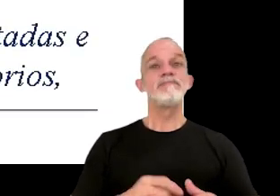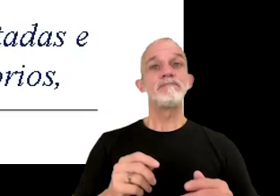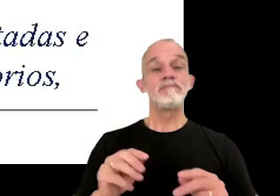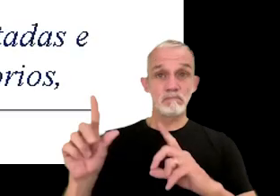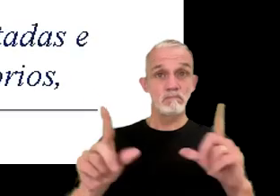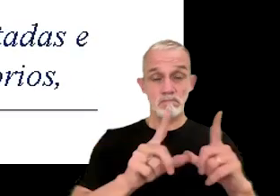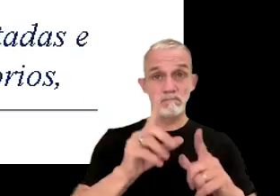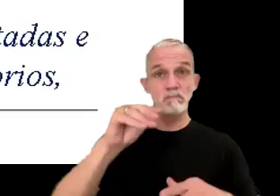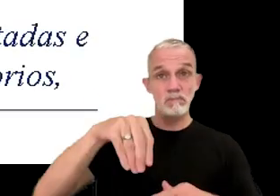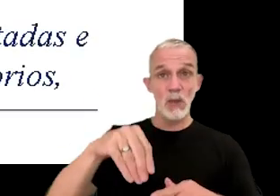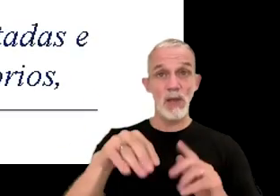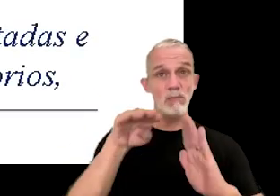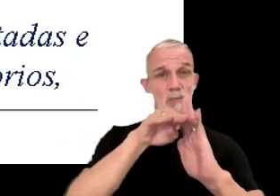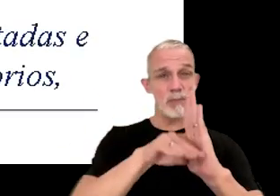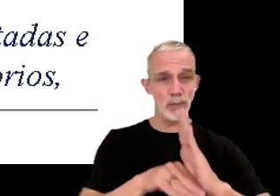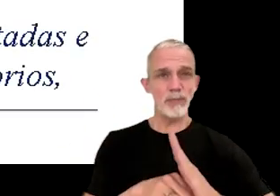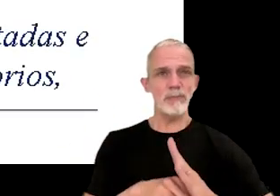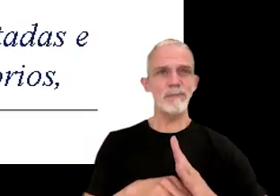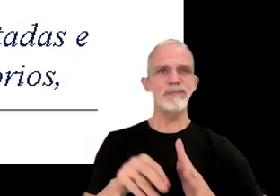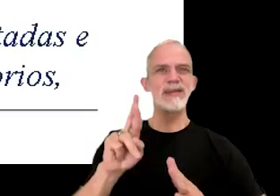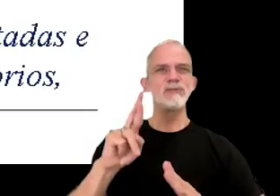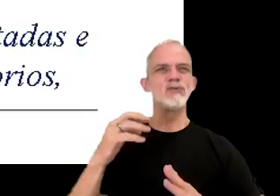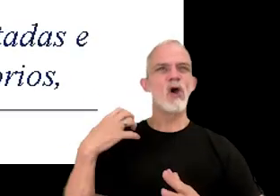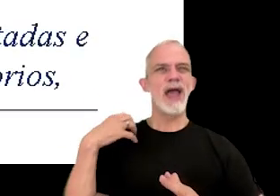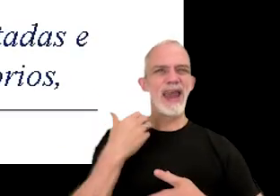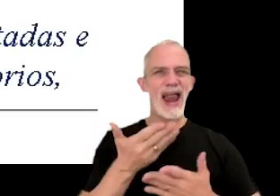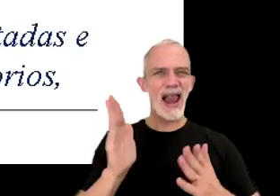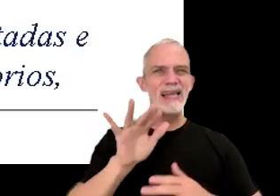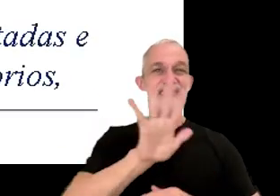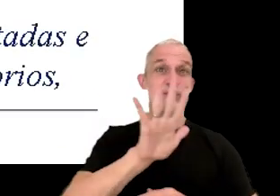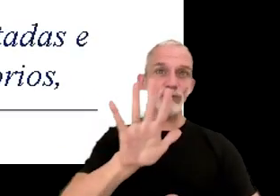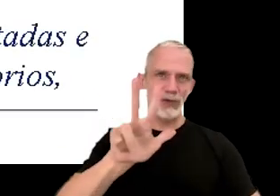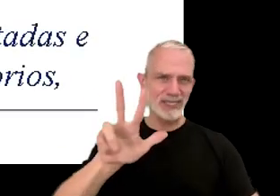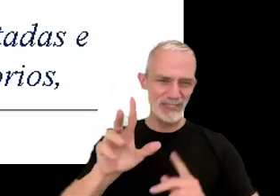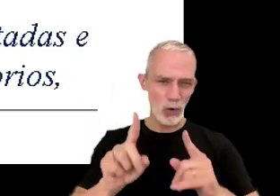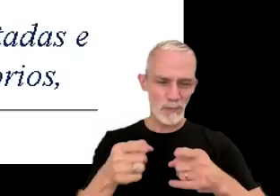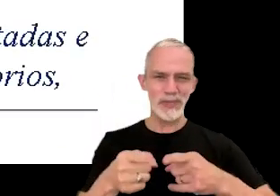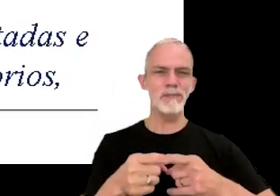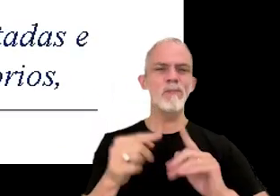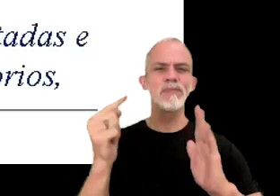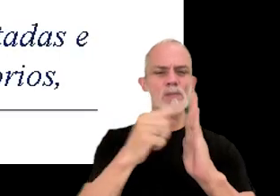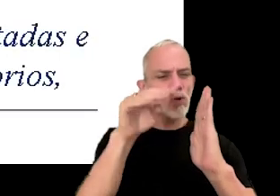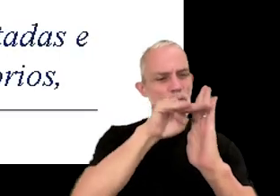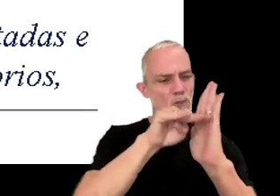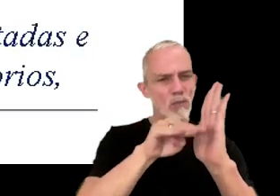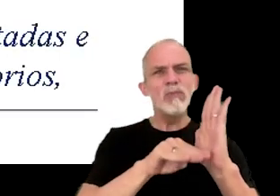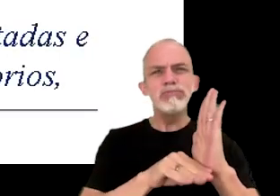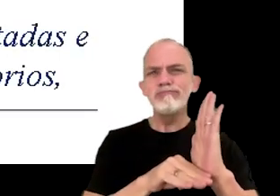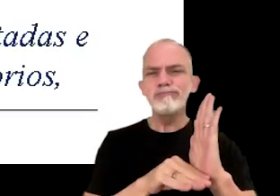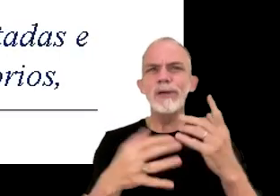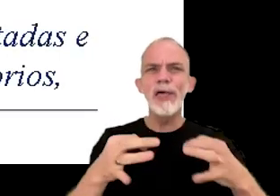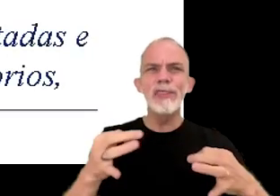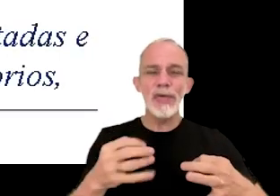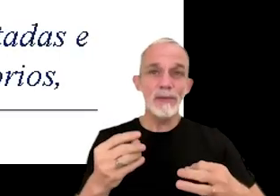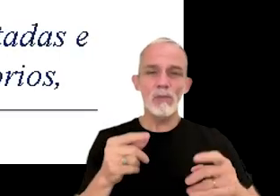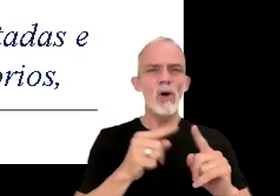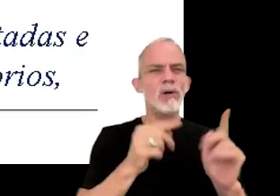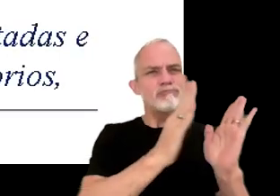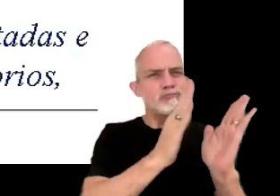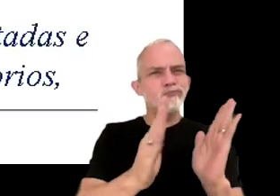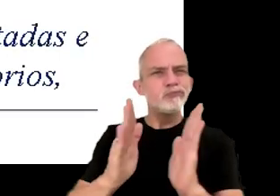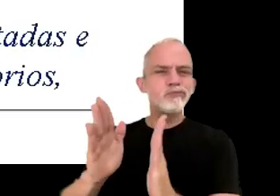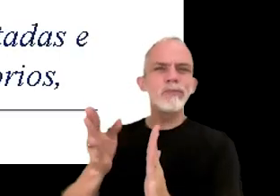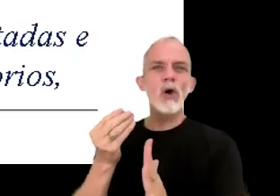Siguiendo esta resolución, también agrega las condiciones y requisitos, todo el procedimiento